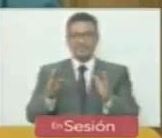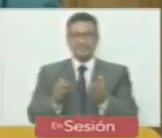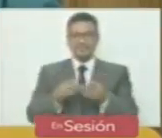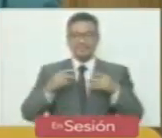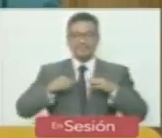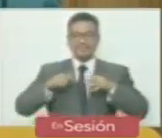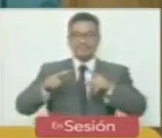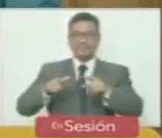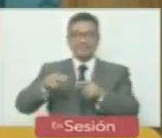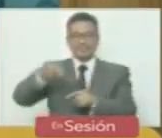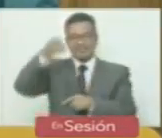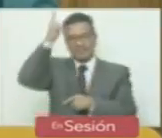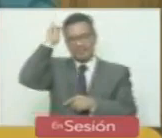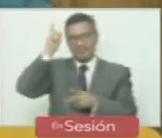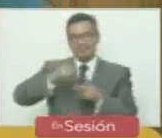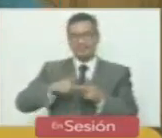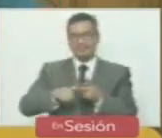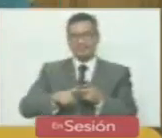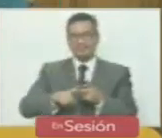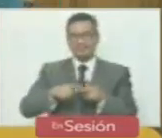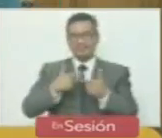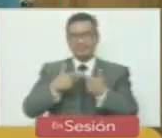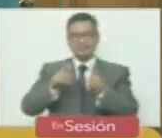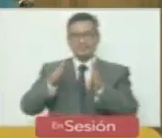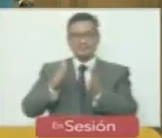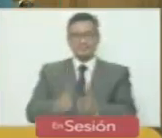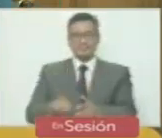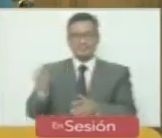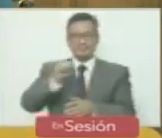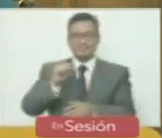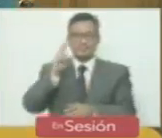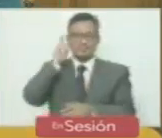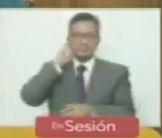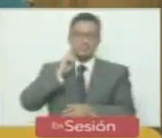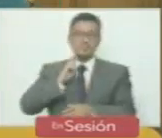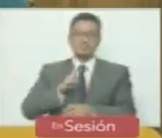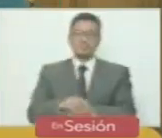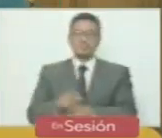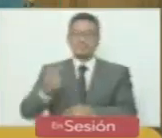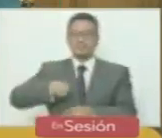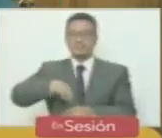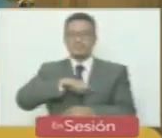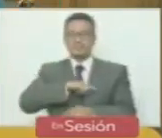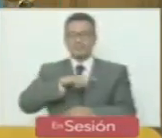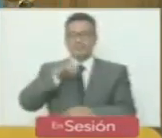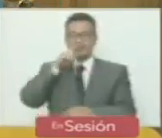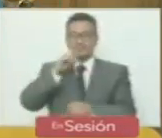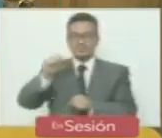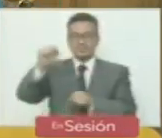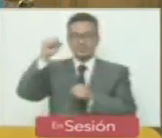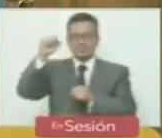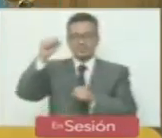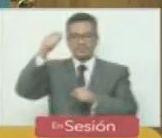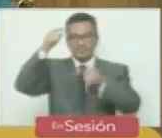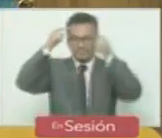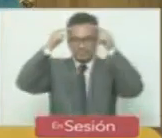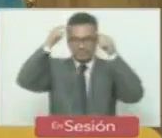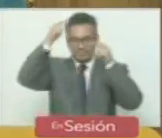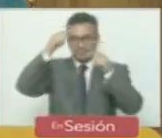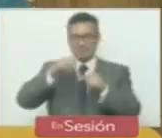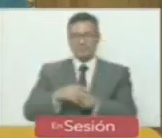de Guaycaipuro, del libertador Simón Bolívar, de nuestro comandante supremo Hugo